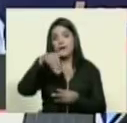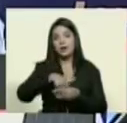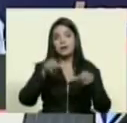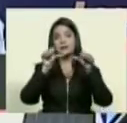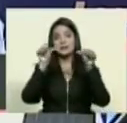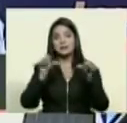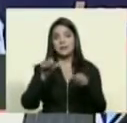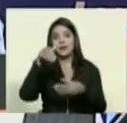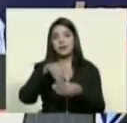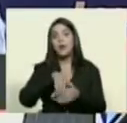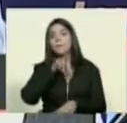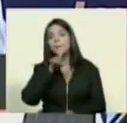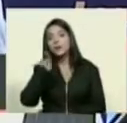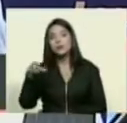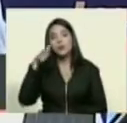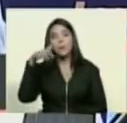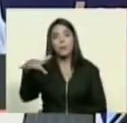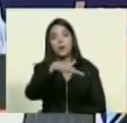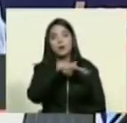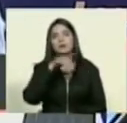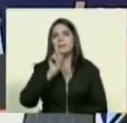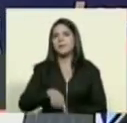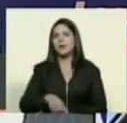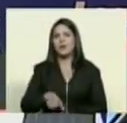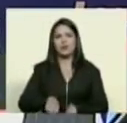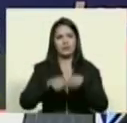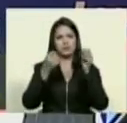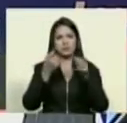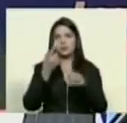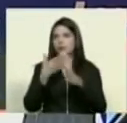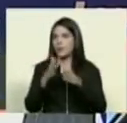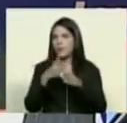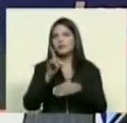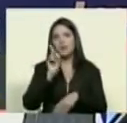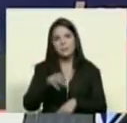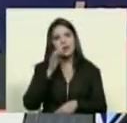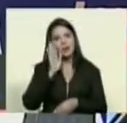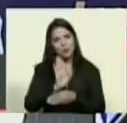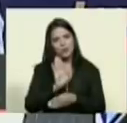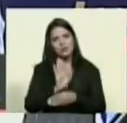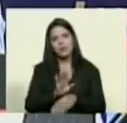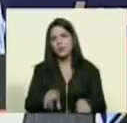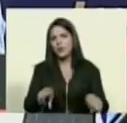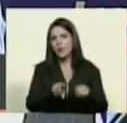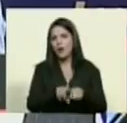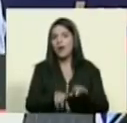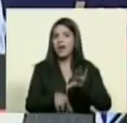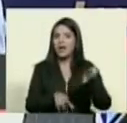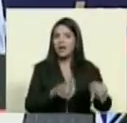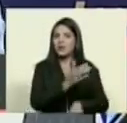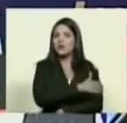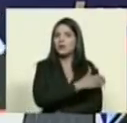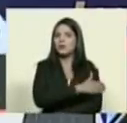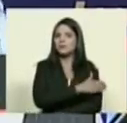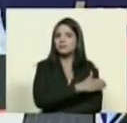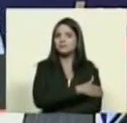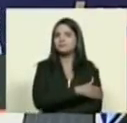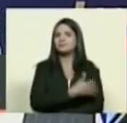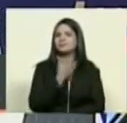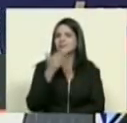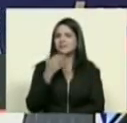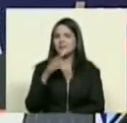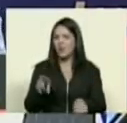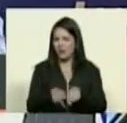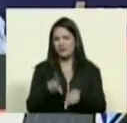sistema electoral, la consulta al pueblo, que incluso cuando son ilegales las protegemos también. La derecha convocó un plebiscito ilegal, una cosa que